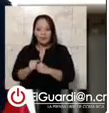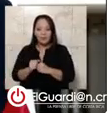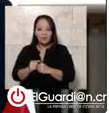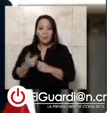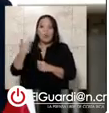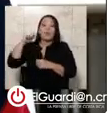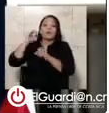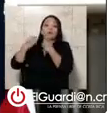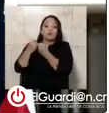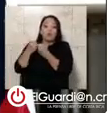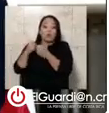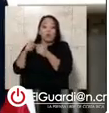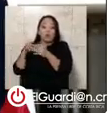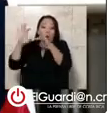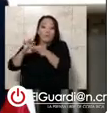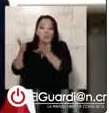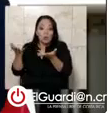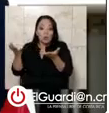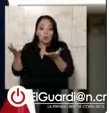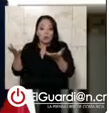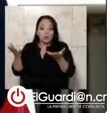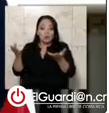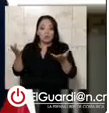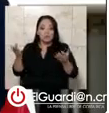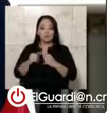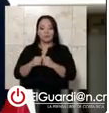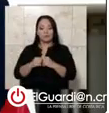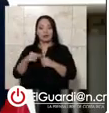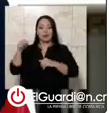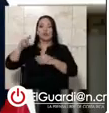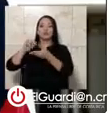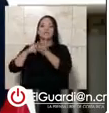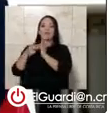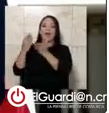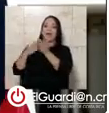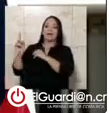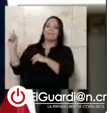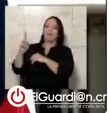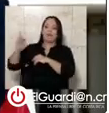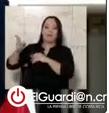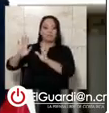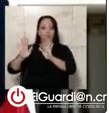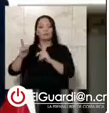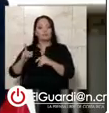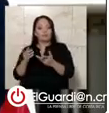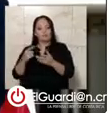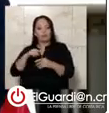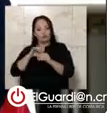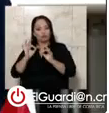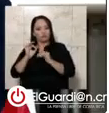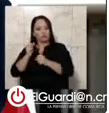el convenio, porque aquí no se trata de que venga alguien por la fuerza, pero vamos a seguir con esa